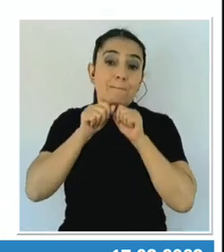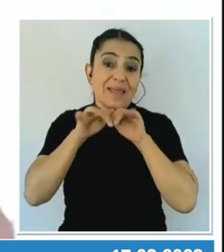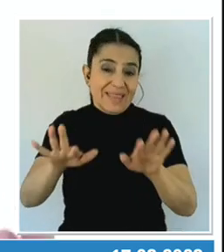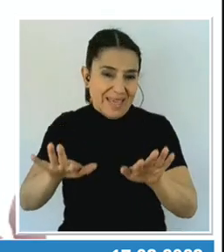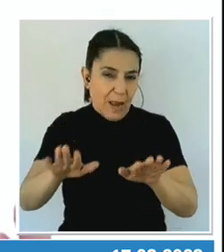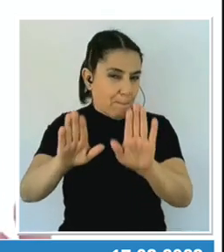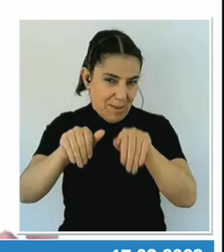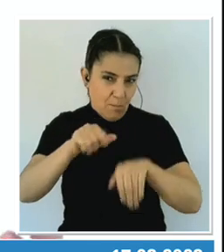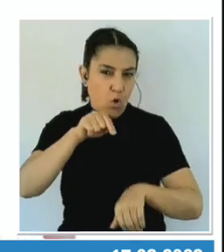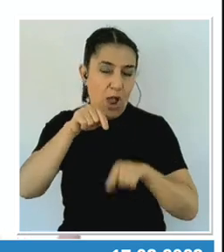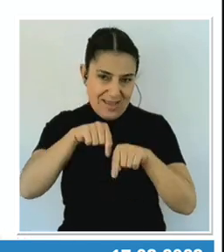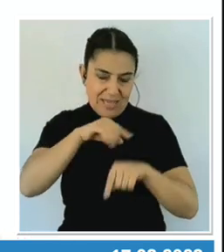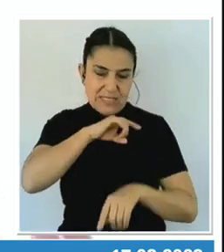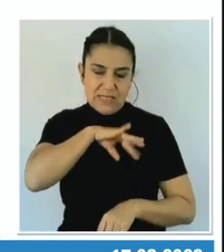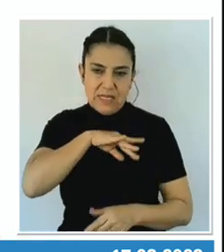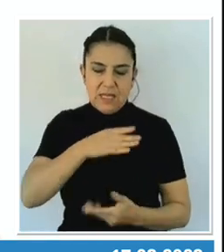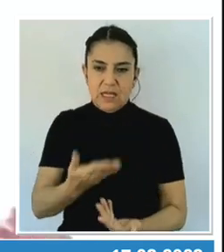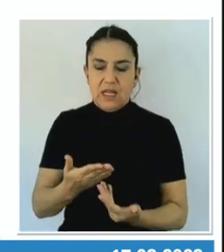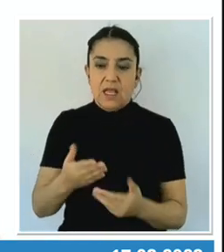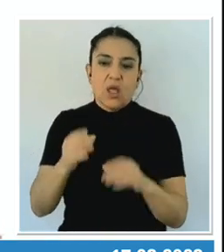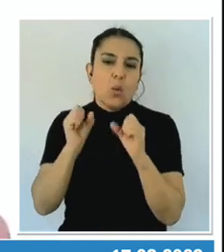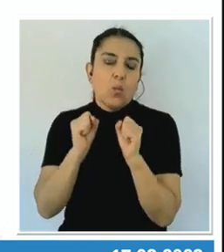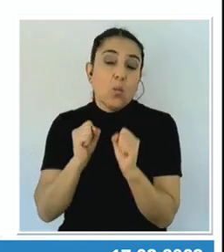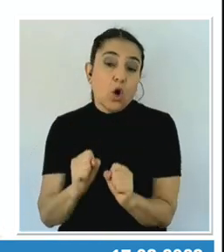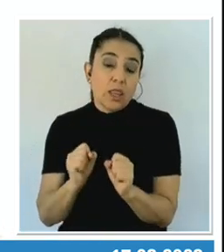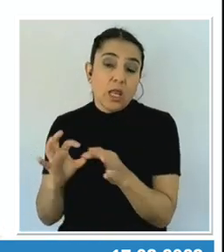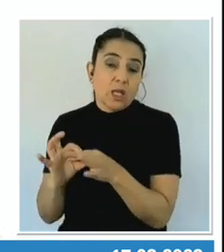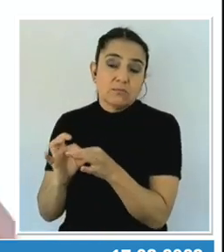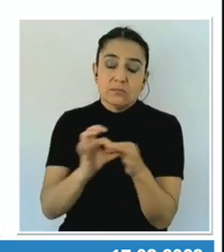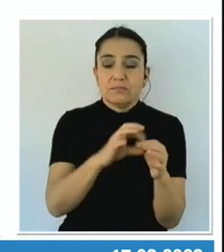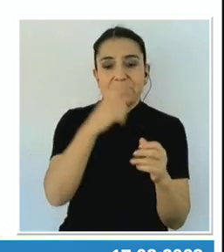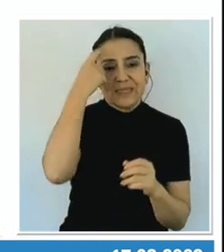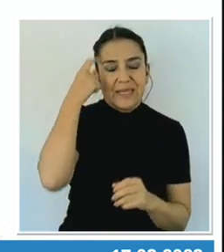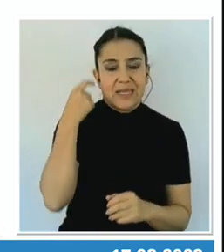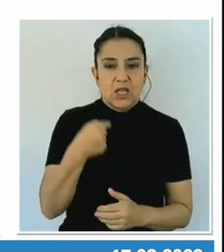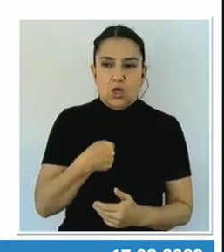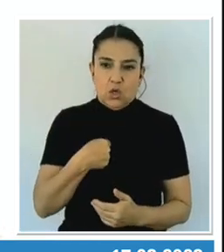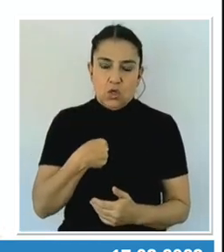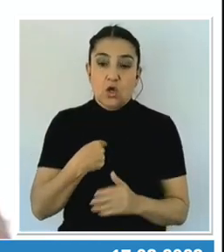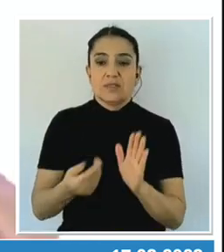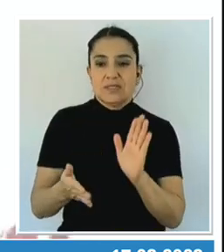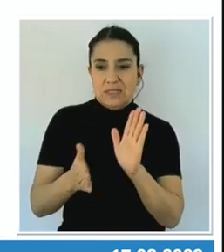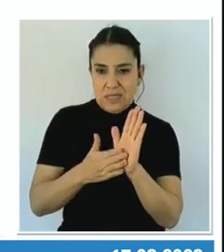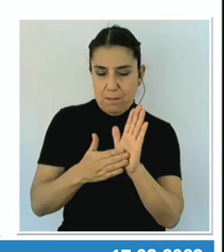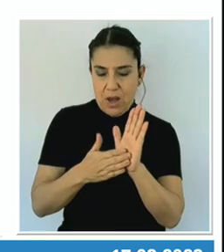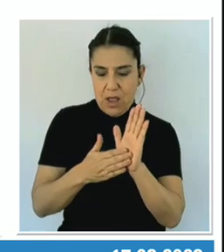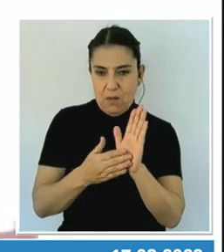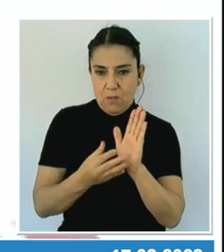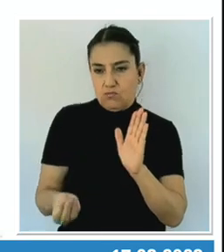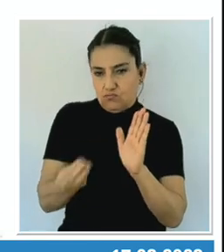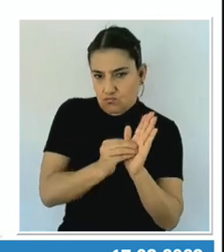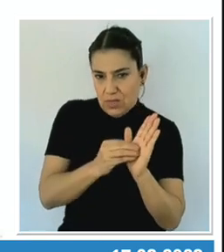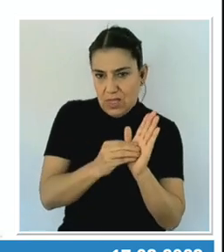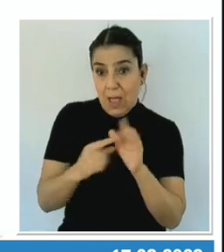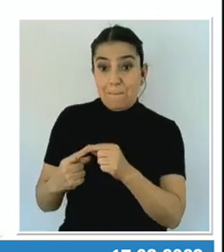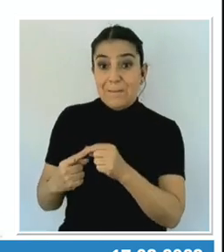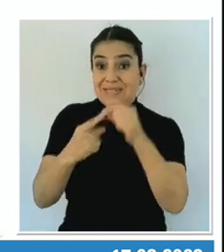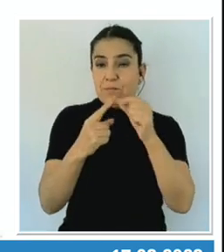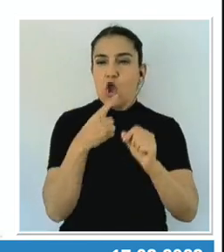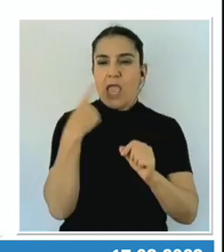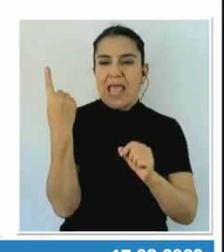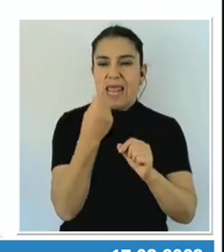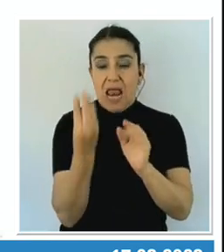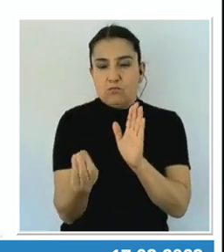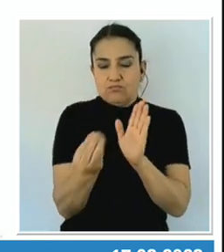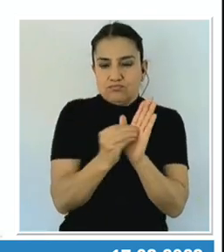cual podría producirse, creo yo, si se plasma, sobre todo si se plasma como un principio general,